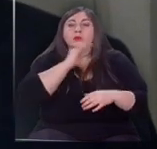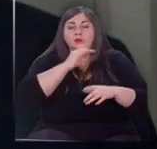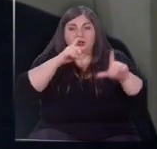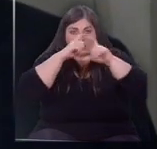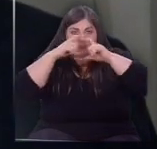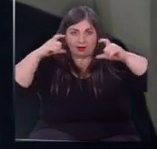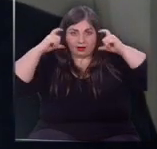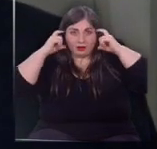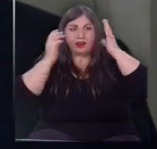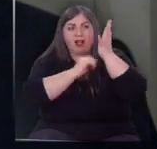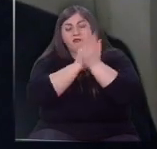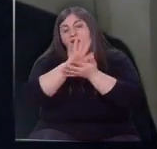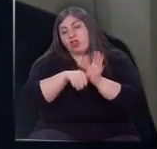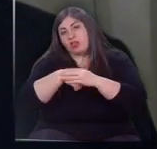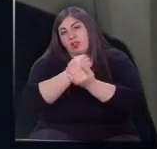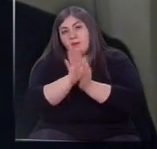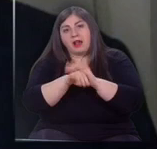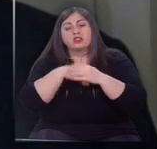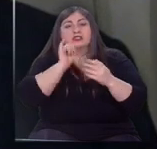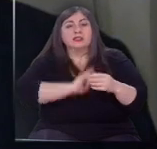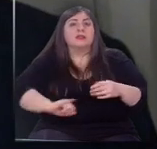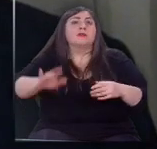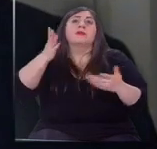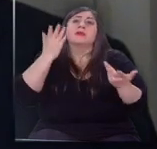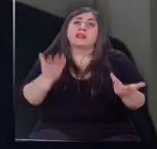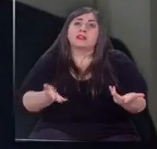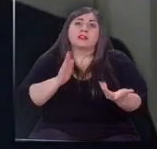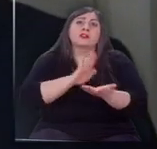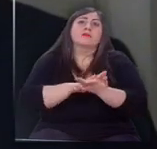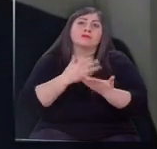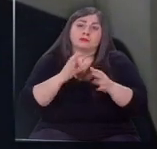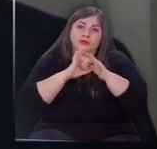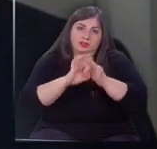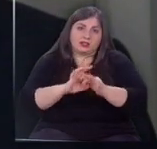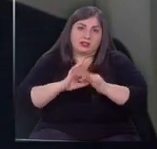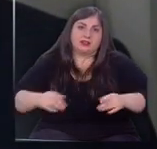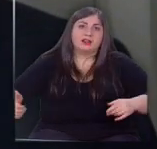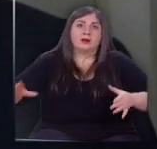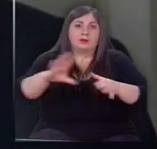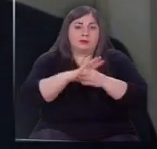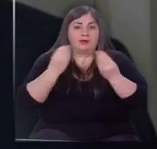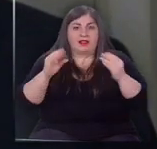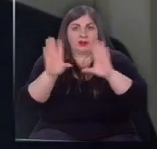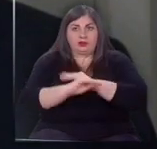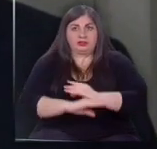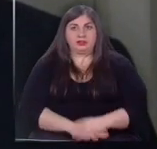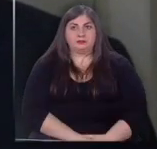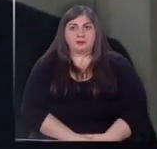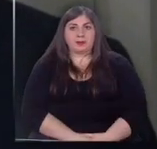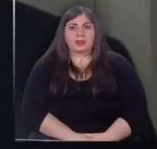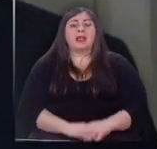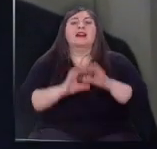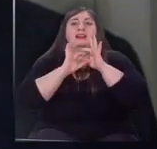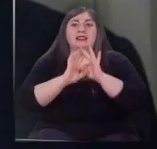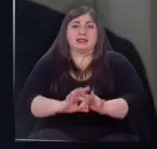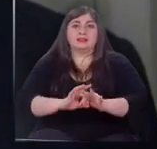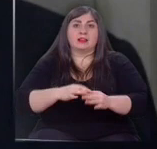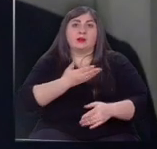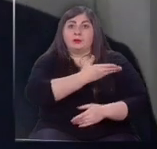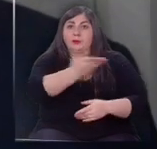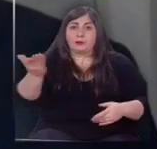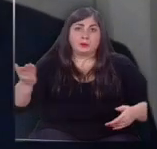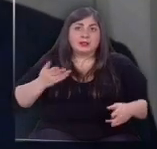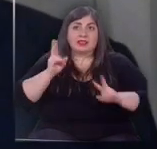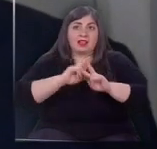el lavado de manos siempre, por supuesto, tiene que estar presente. Fernando Leanés, como siempre, le damos las gracias por estar junto a nosotros, que tenga buenas noches. Gracias, Iván, y como ustedes deben